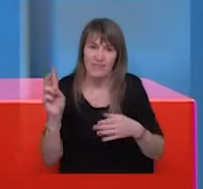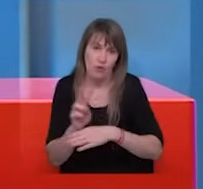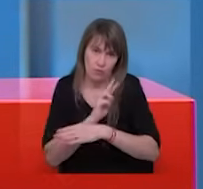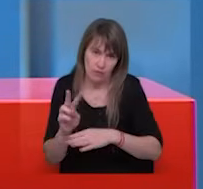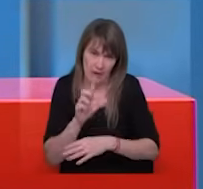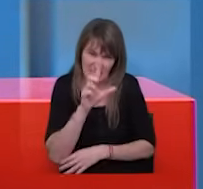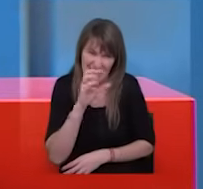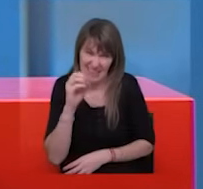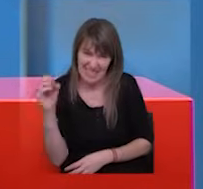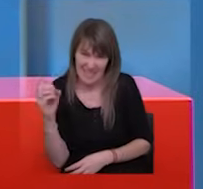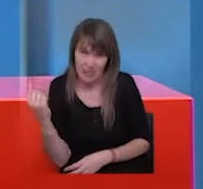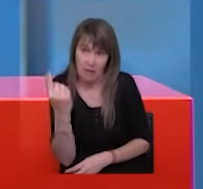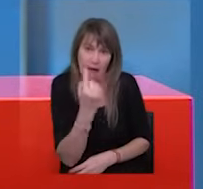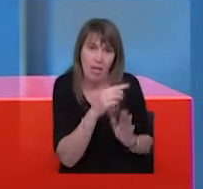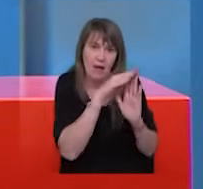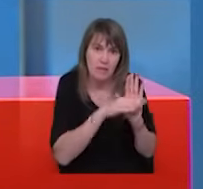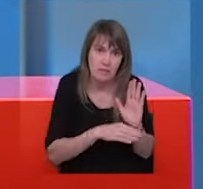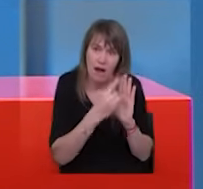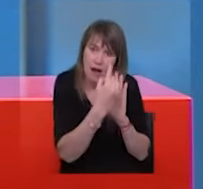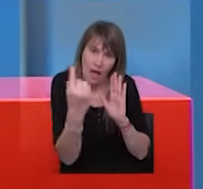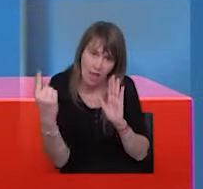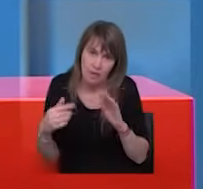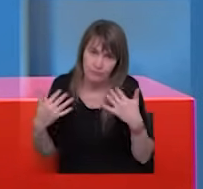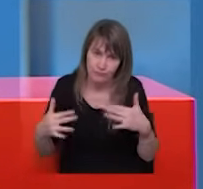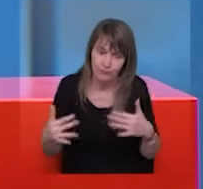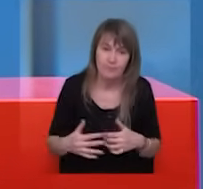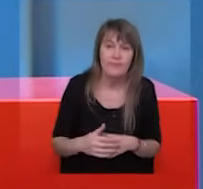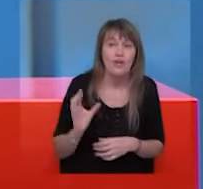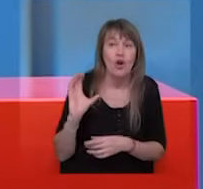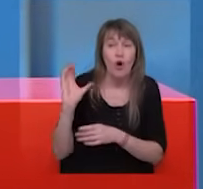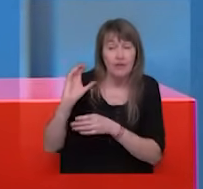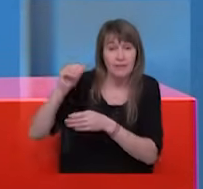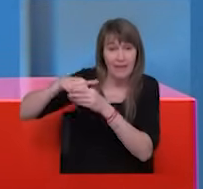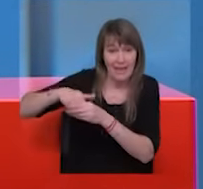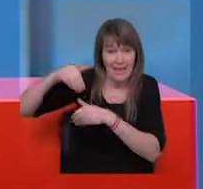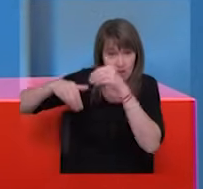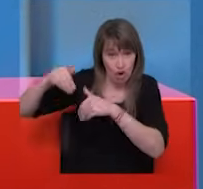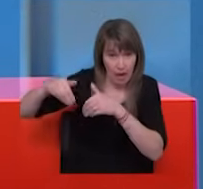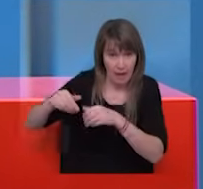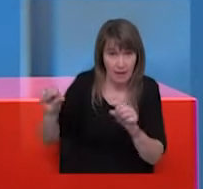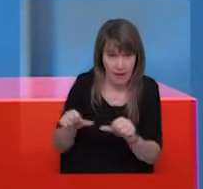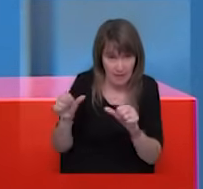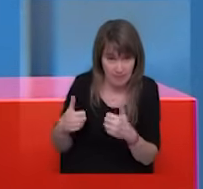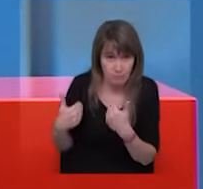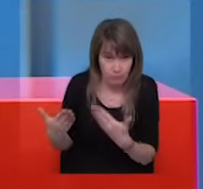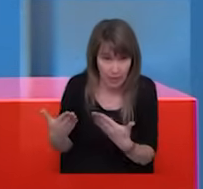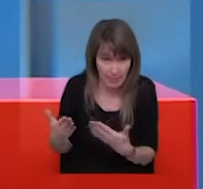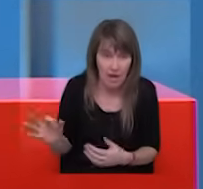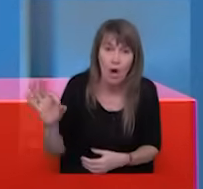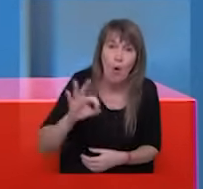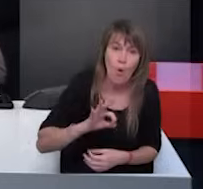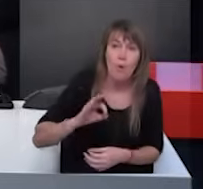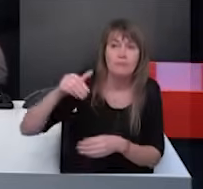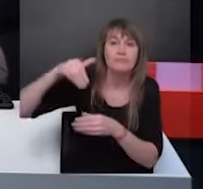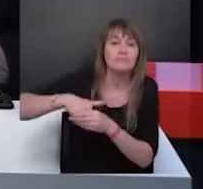entonces me queda esa pregunta si efectivamente la corte electoral va a poder hacer esto O si vamos a a pasar de vuelta por un proceso electoral